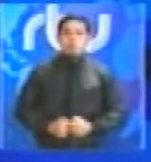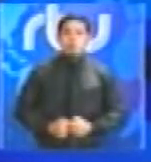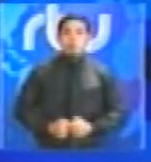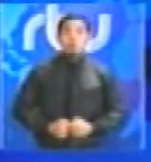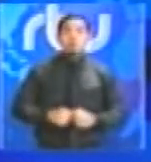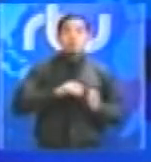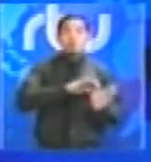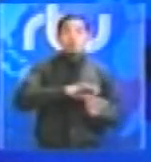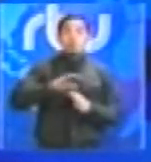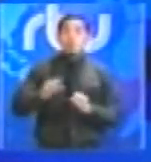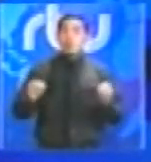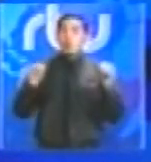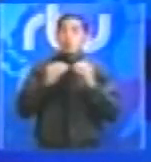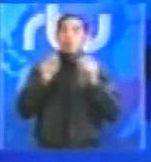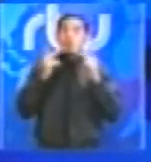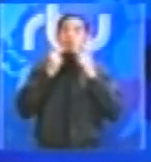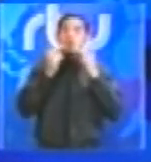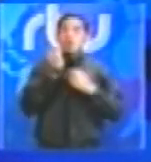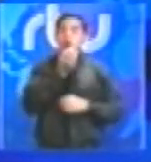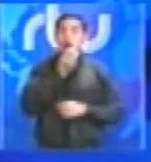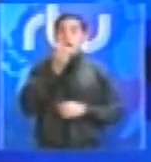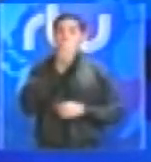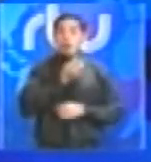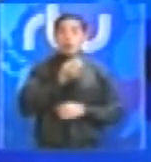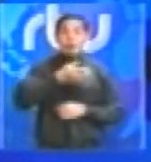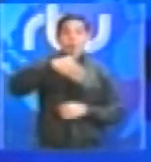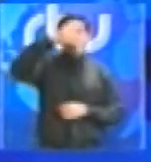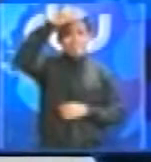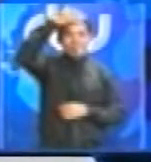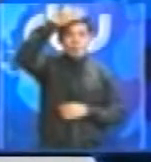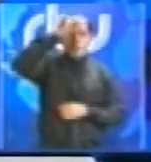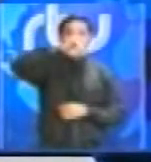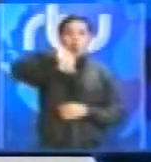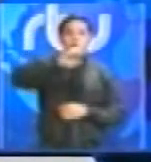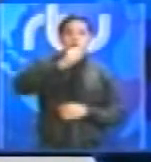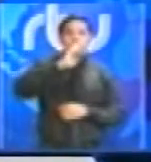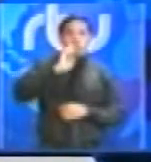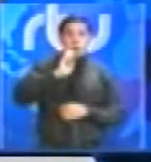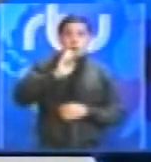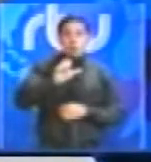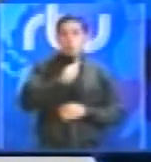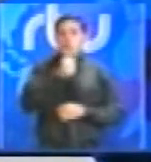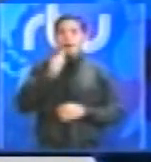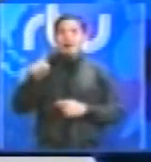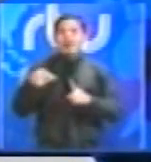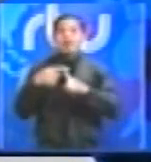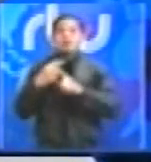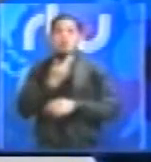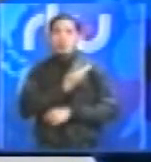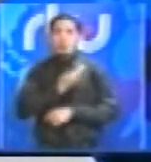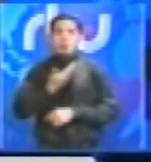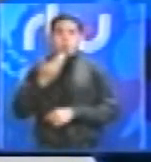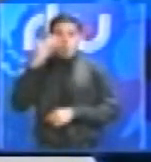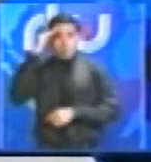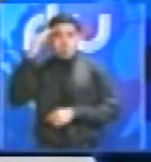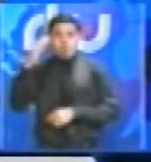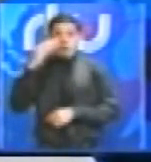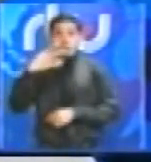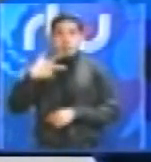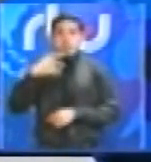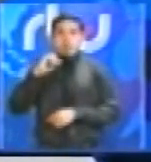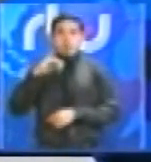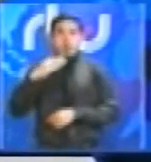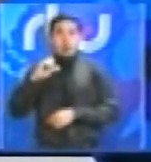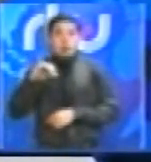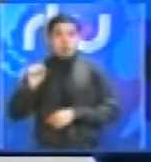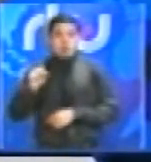tras hacerse público un audio entre José Serrano y el ex agente Raúl Chicaiza. El ex presidente de la Asamblea Nacional